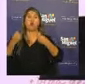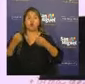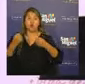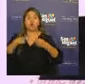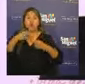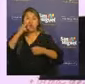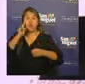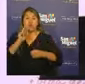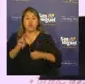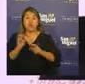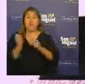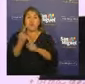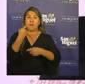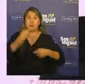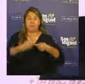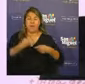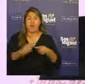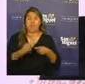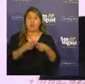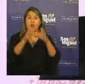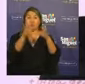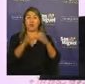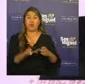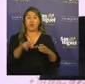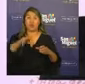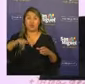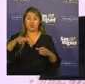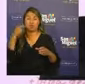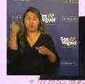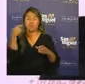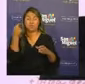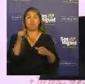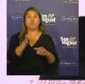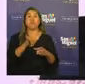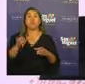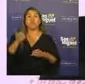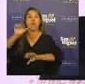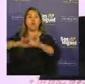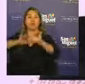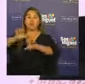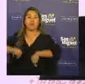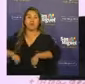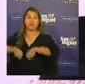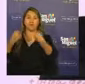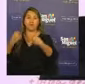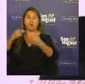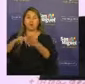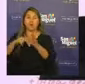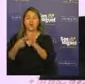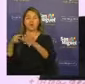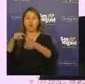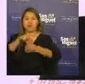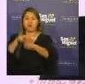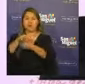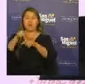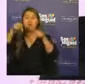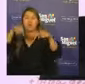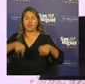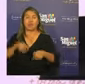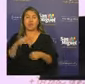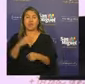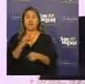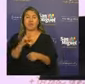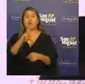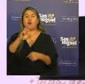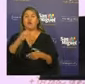piedra bailando cueca el 18 de septiembre, y después tuvimos que sufrir la quiebra de la empresa, los problemas administrativos. Aquí las consejeras regionales siempre me